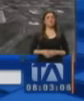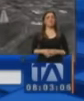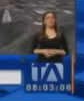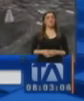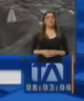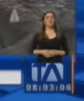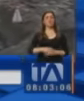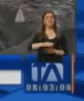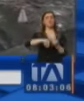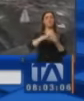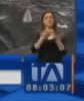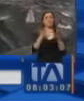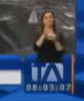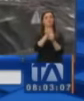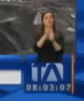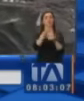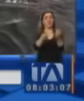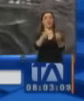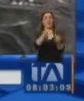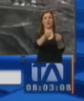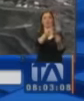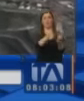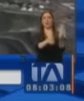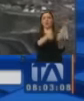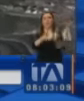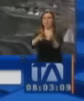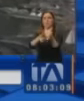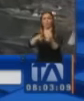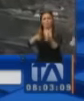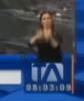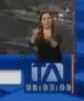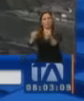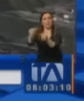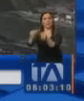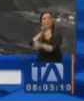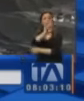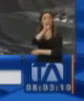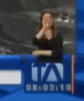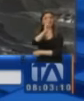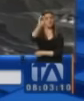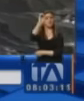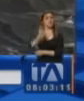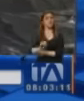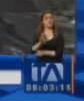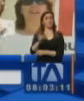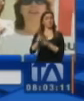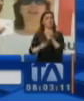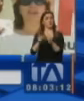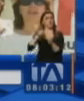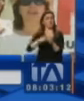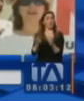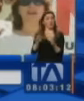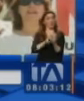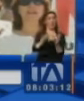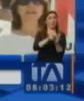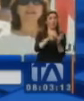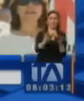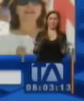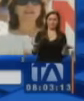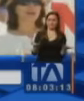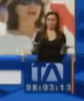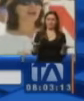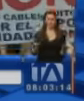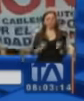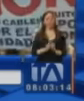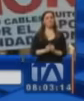la gran inversión se va hacia los autos. Y son solo el 27% de las uh-huh. de las personas en Quito que van en auto. Entonces, hay una desproporción ahí. Yo creo que